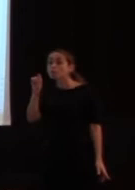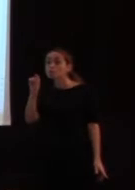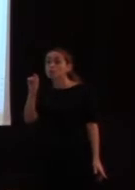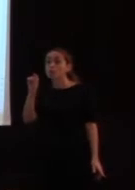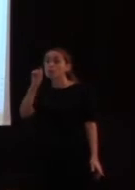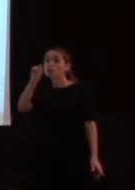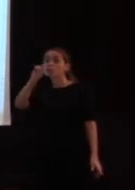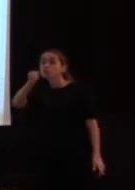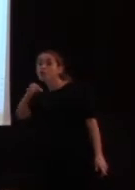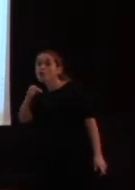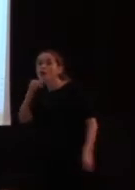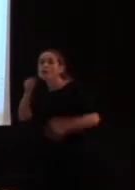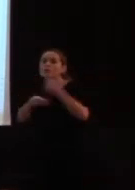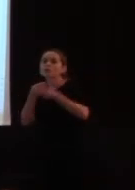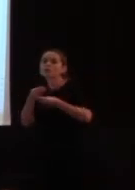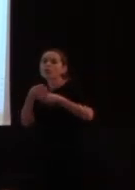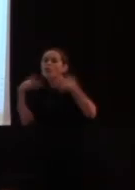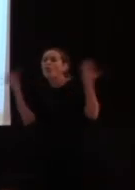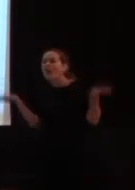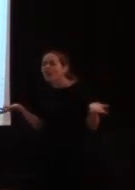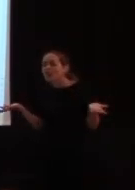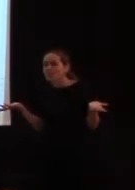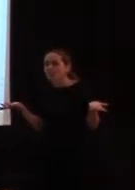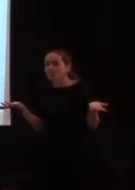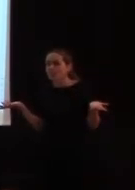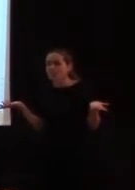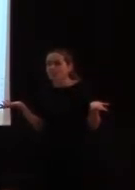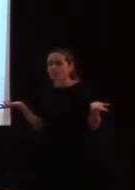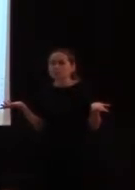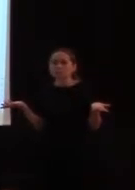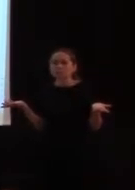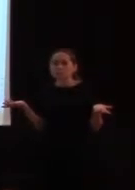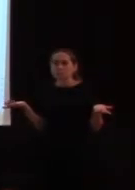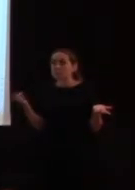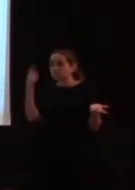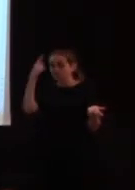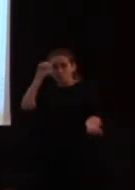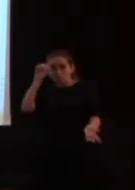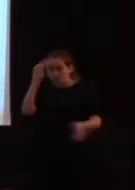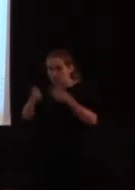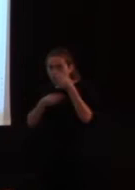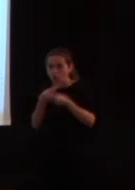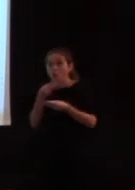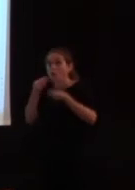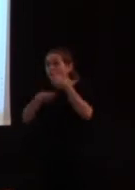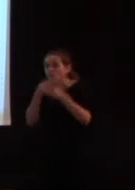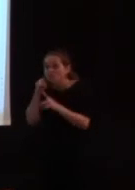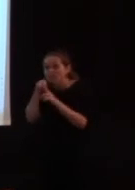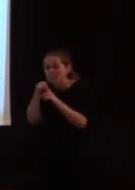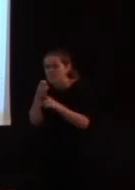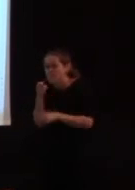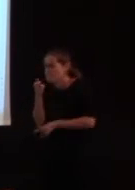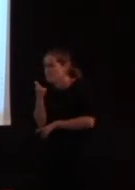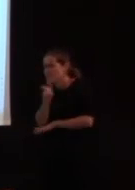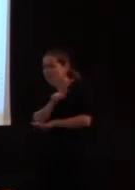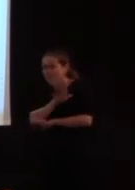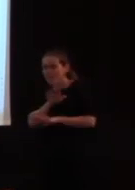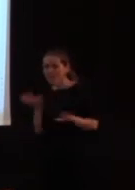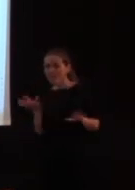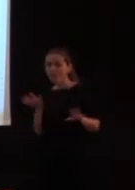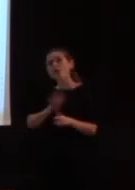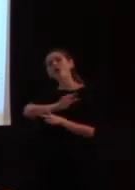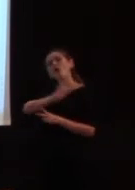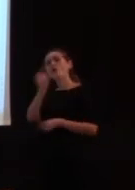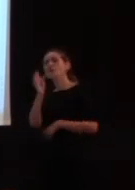y coma. Sabéis que existe, pero que lo utilizan muchísimo, chavales, punto y coma. Muchísimo, ¿no? Otros, por